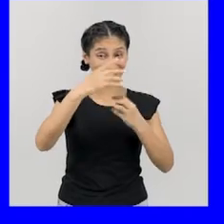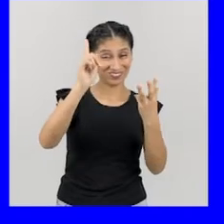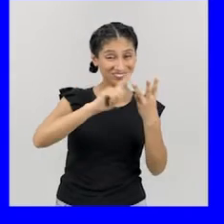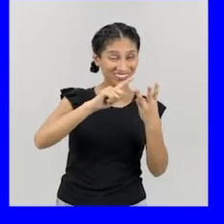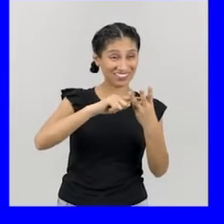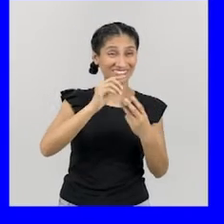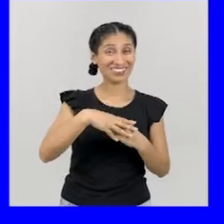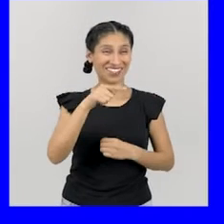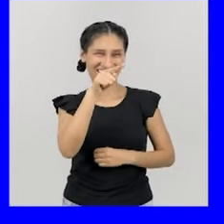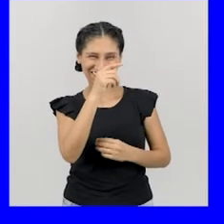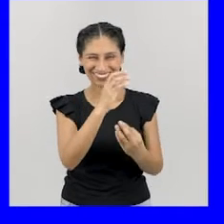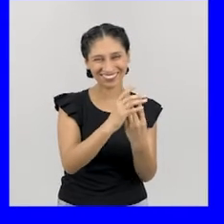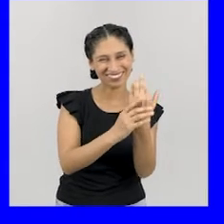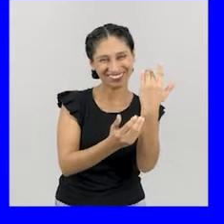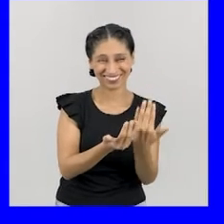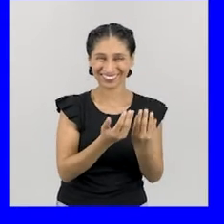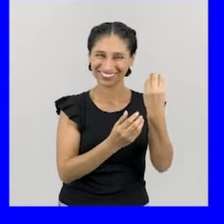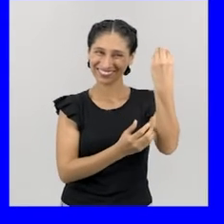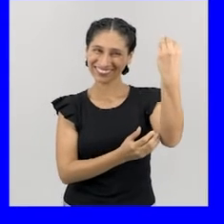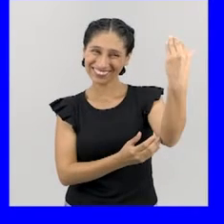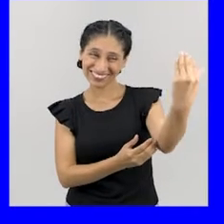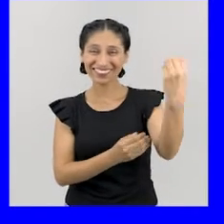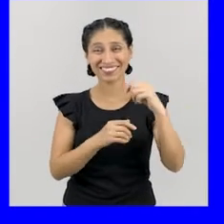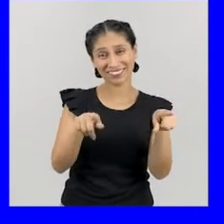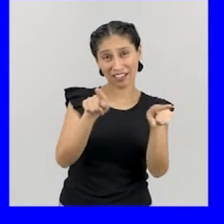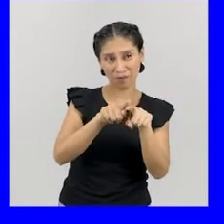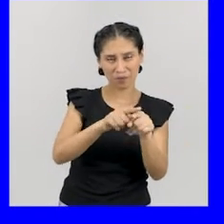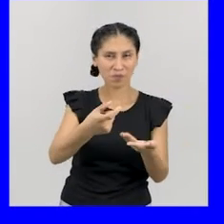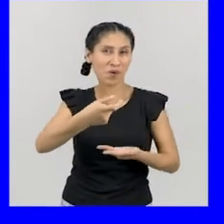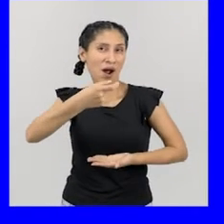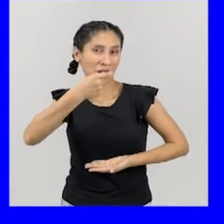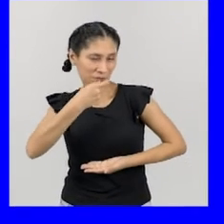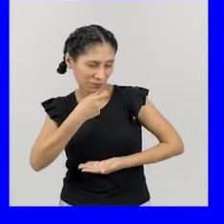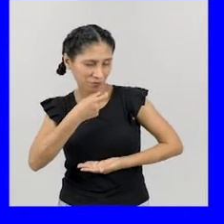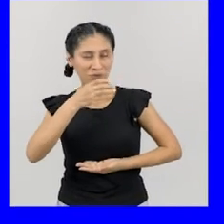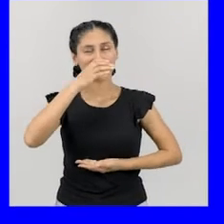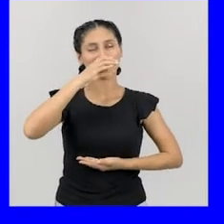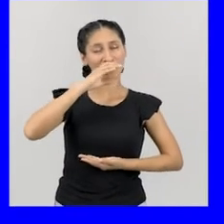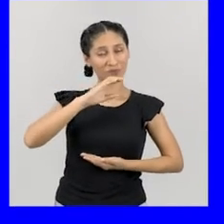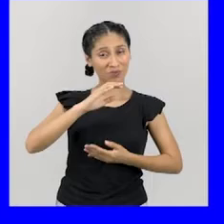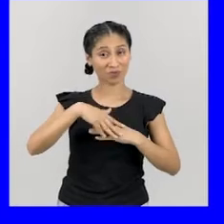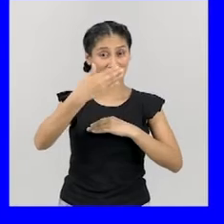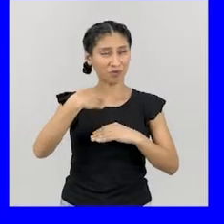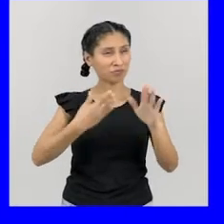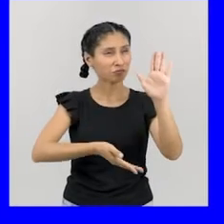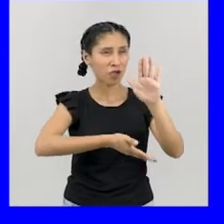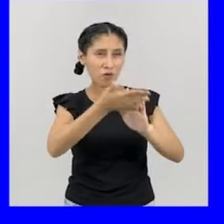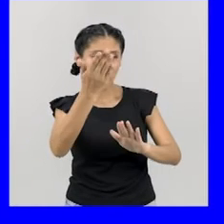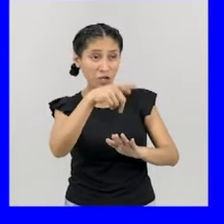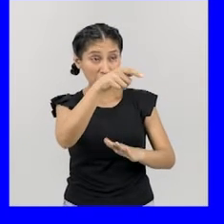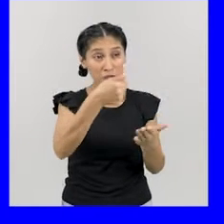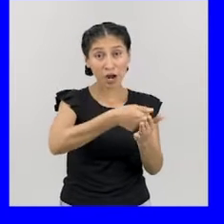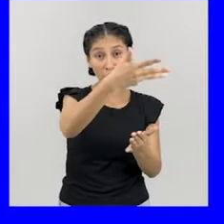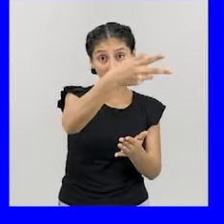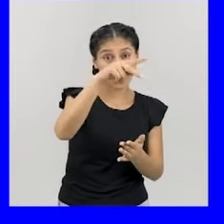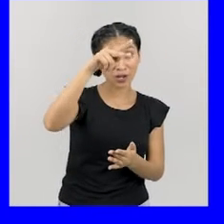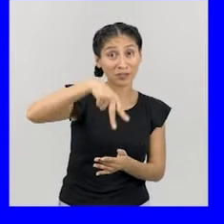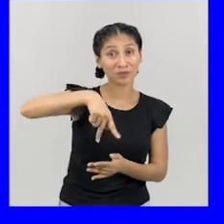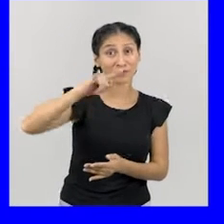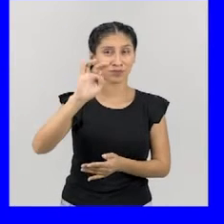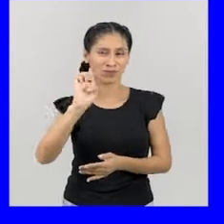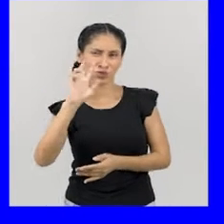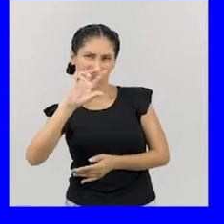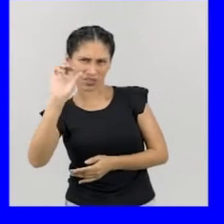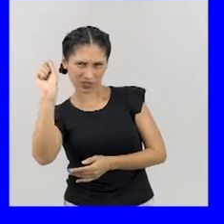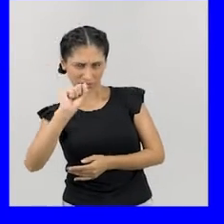llevaré rosas a ángeles. Tomaré mis medicinas. Iré al almacén a comprar